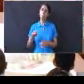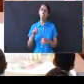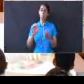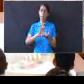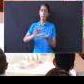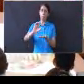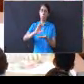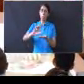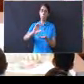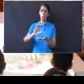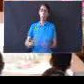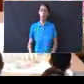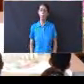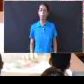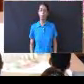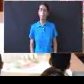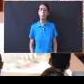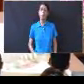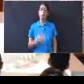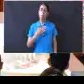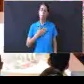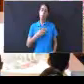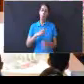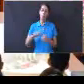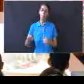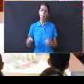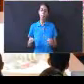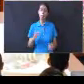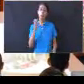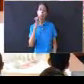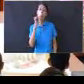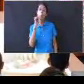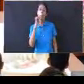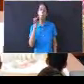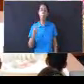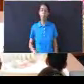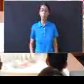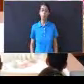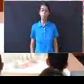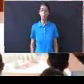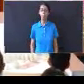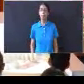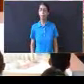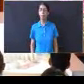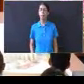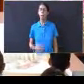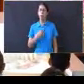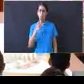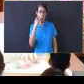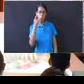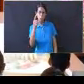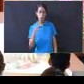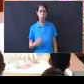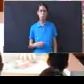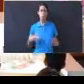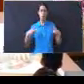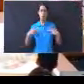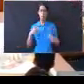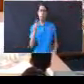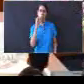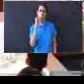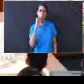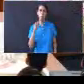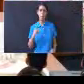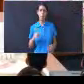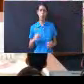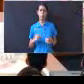A veces me pasa así como lo del papá que le digo que estaba alegando. Y yo miro que hay un padre de familia ahí, mero alterado. Y entra uno y